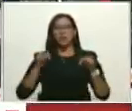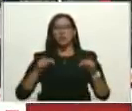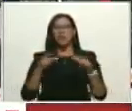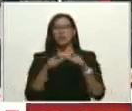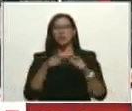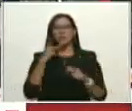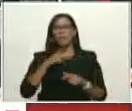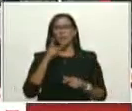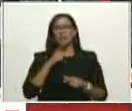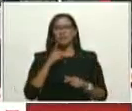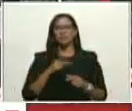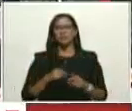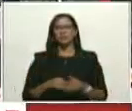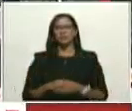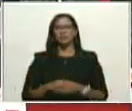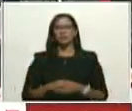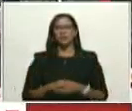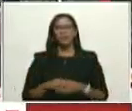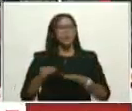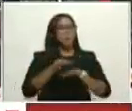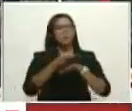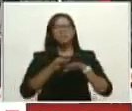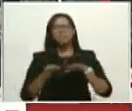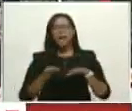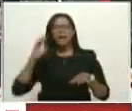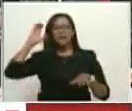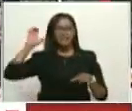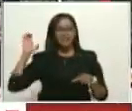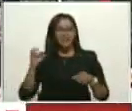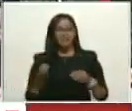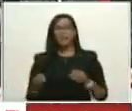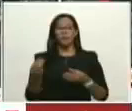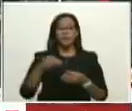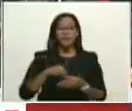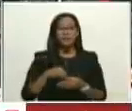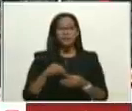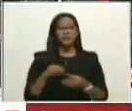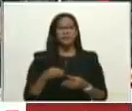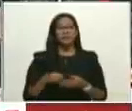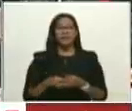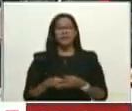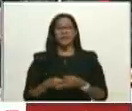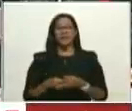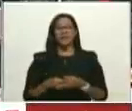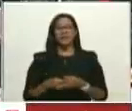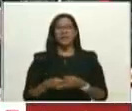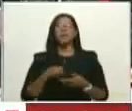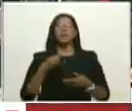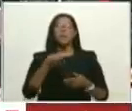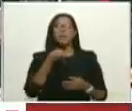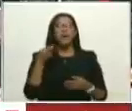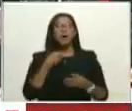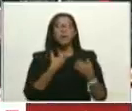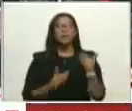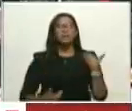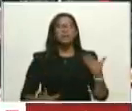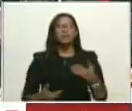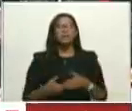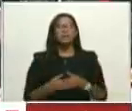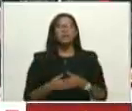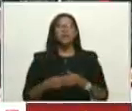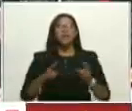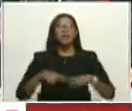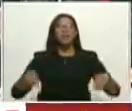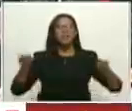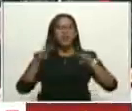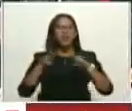políticos municipales, estadales. Pero además, hemos tratado, presidente, del valor